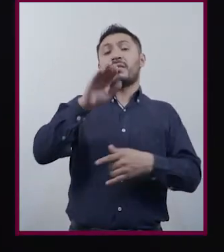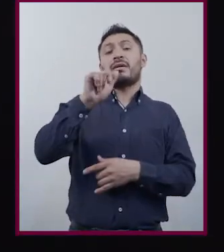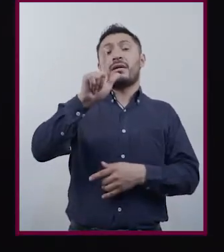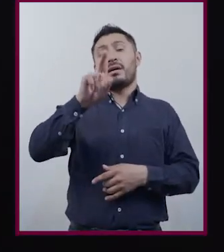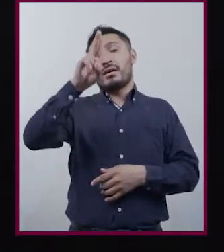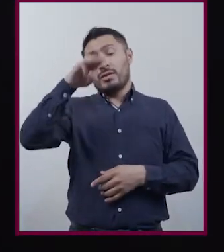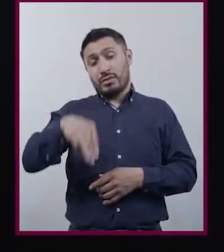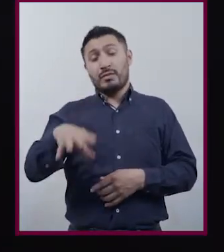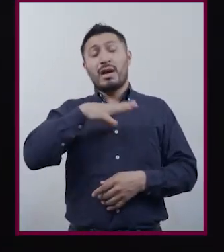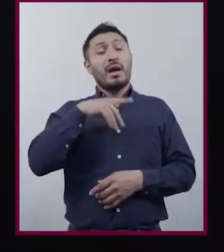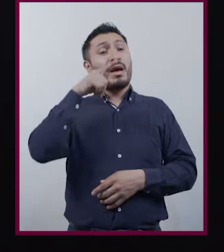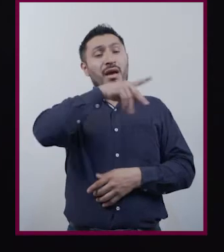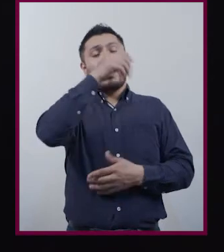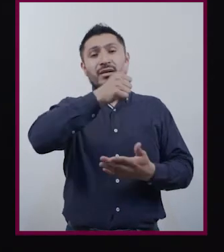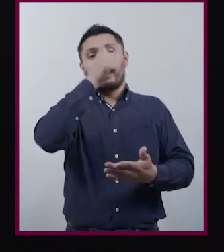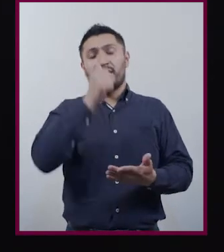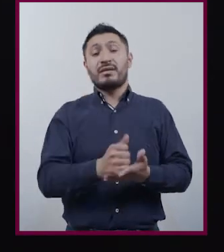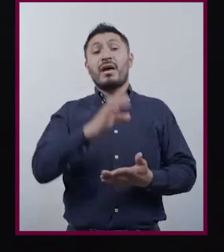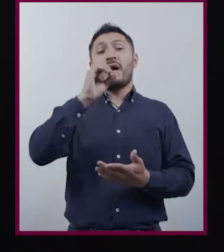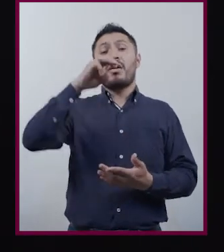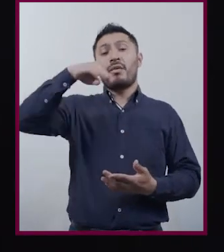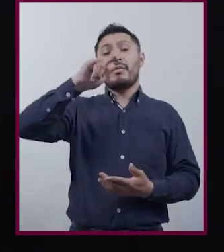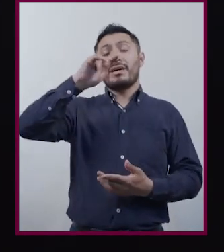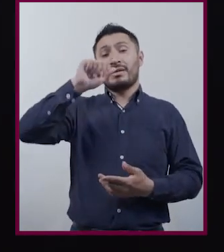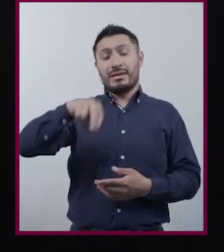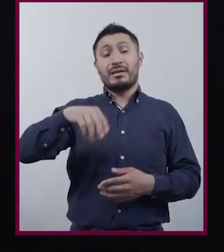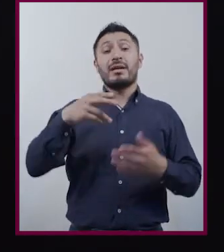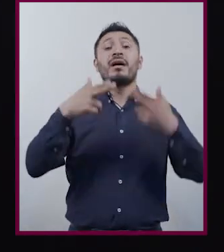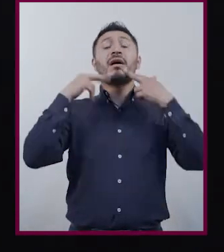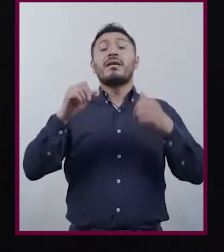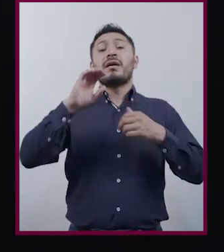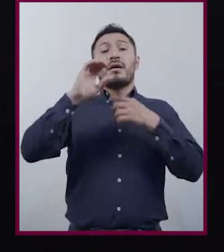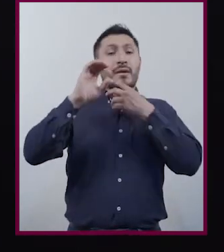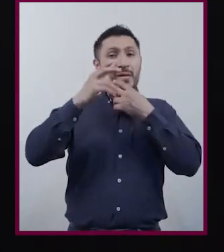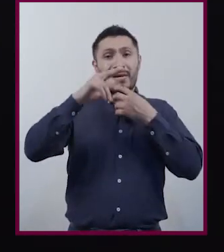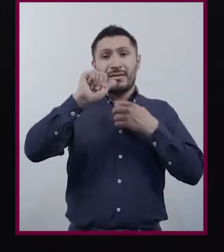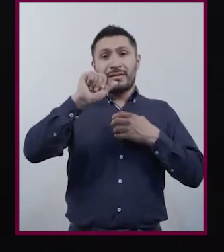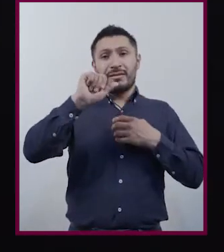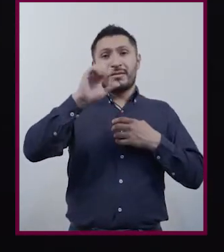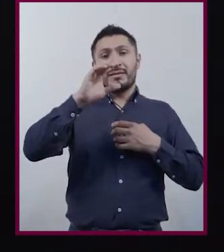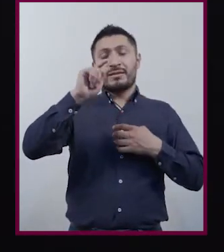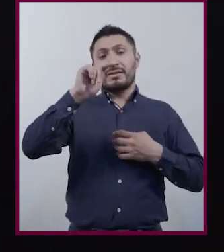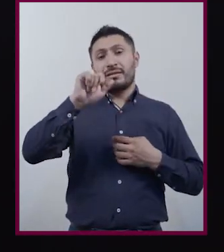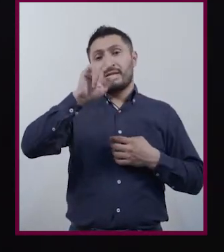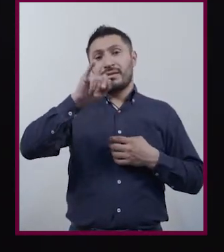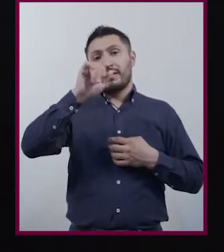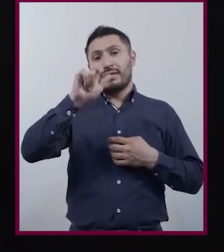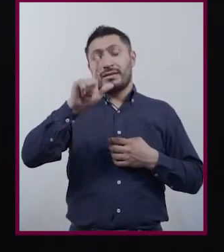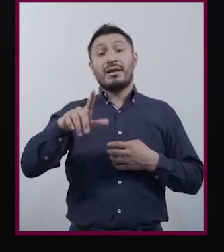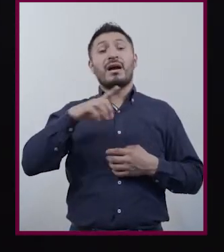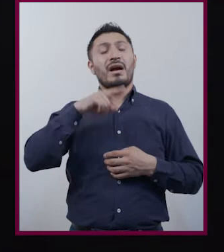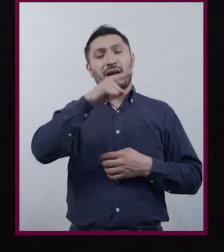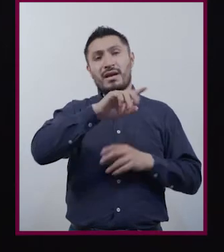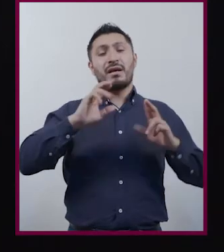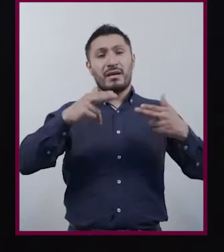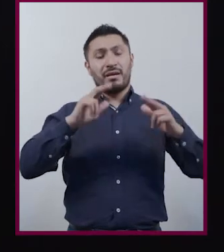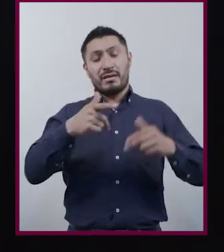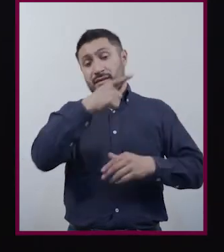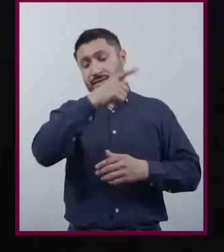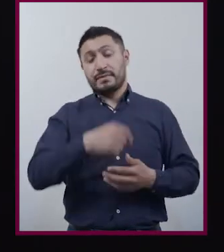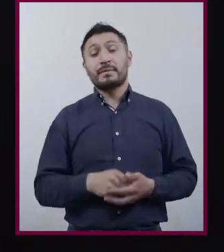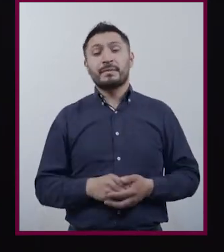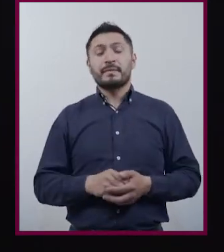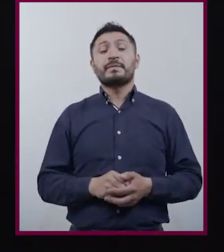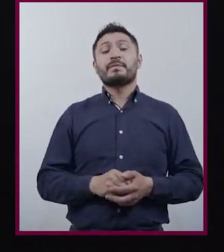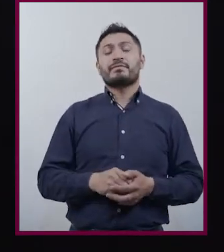Canán ocurre en la ciudad de Comitán, en la hacienda de Chactajal, ambas en Chiapas, durante los años del reparto agrario.